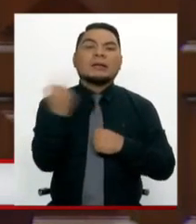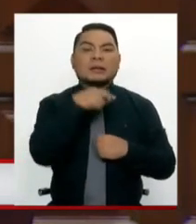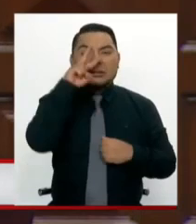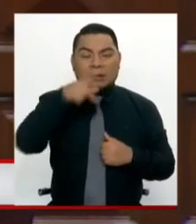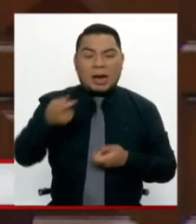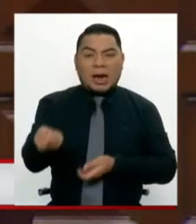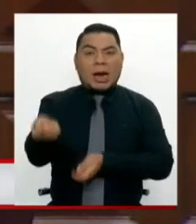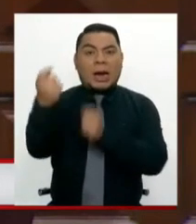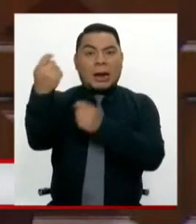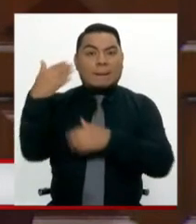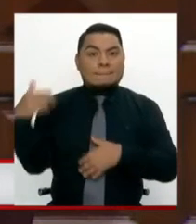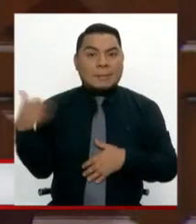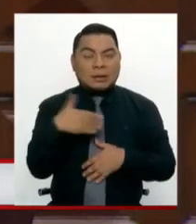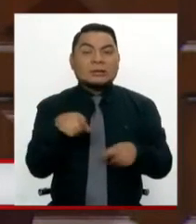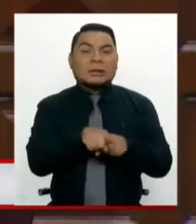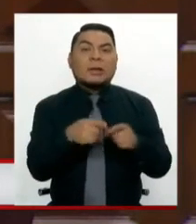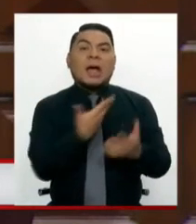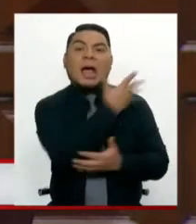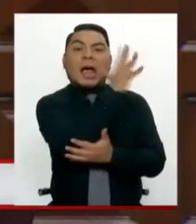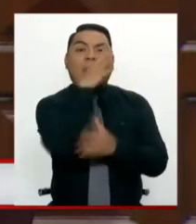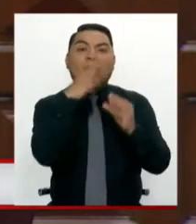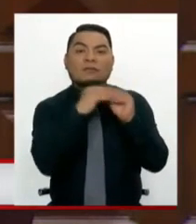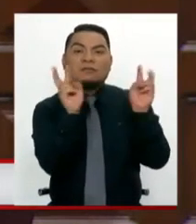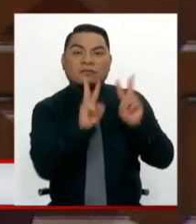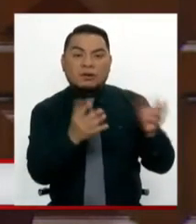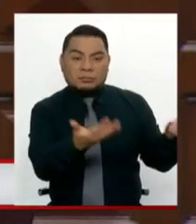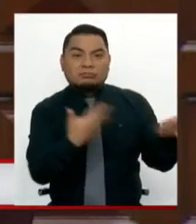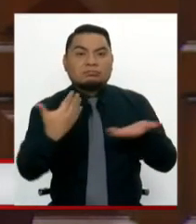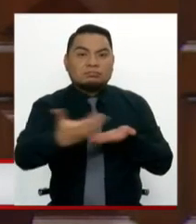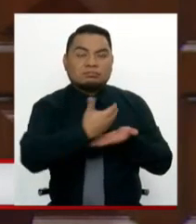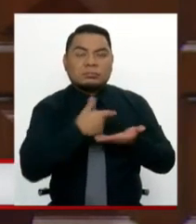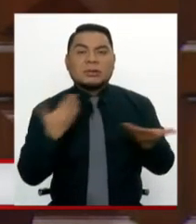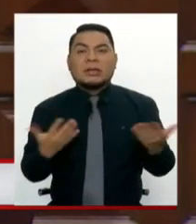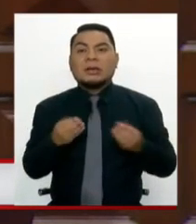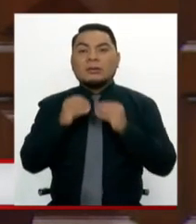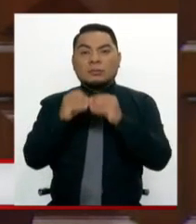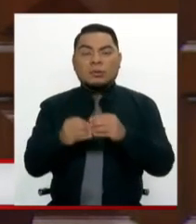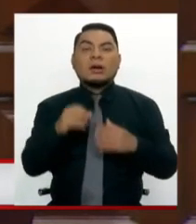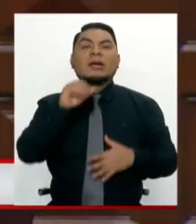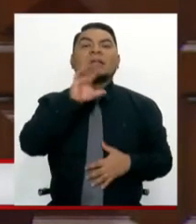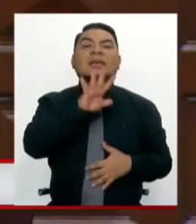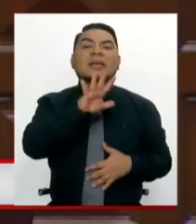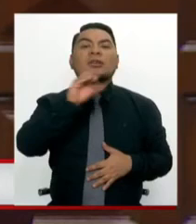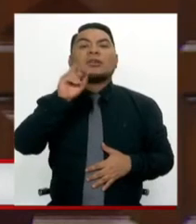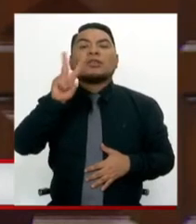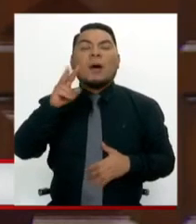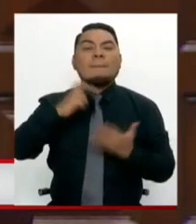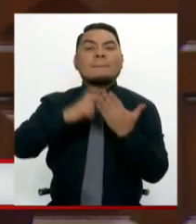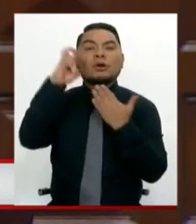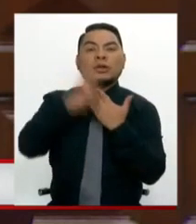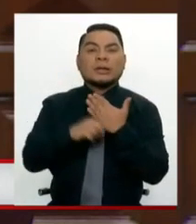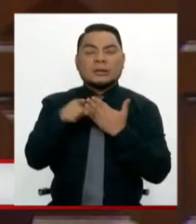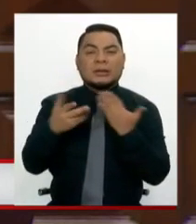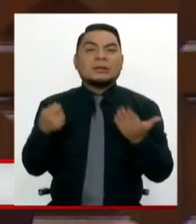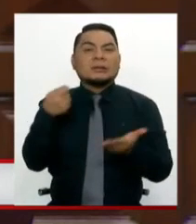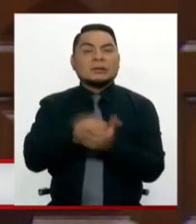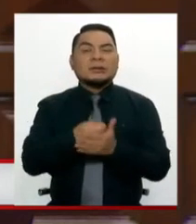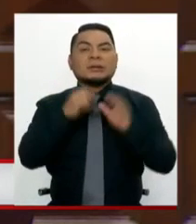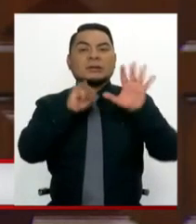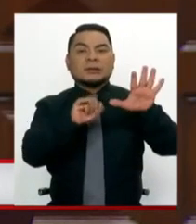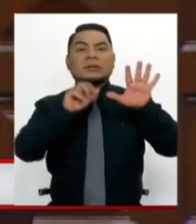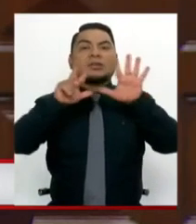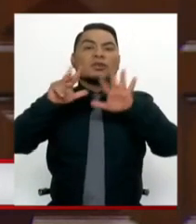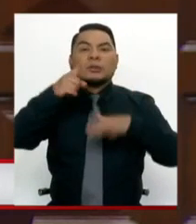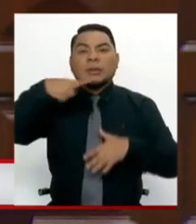de Pesca y Acuicultura adjudicó 502 subproyectos por